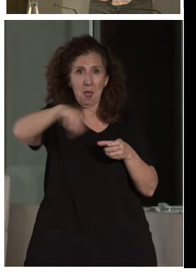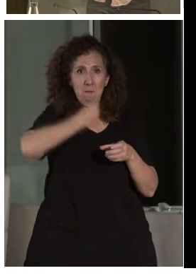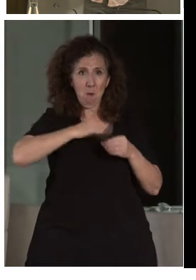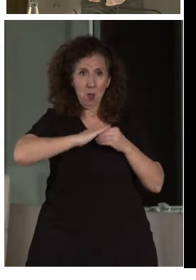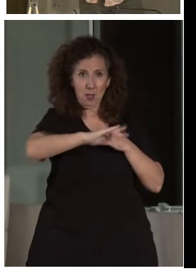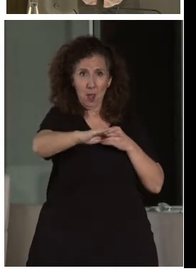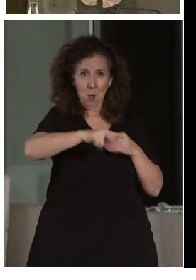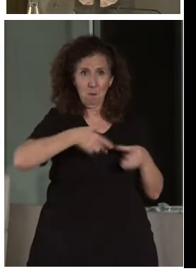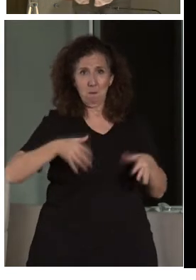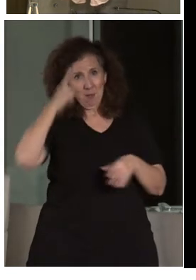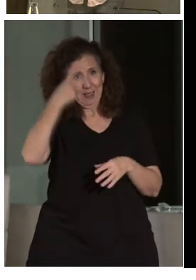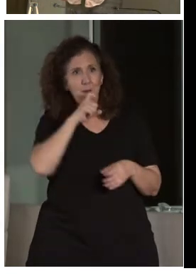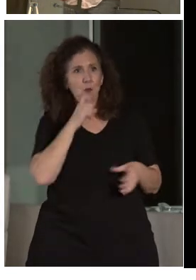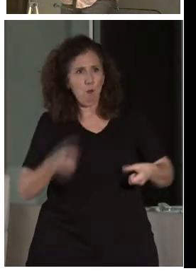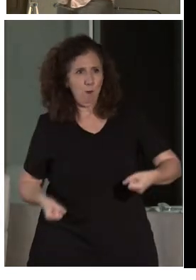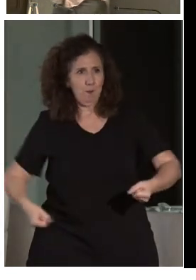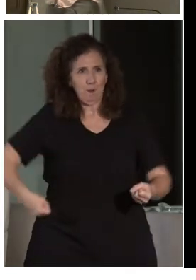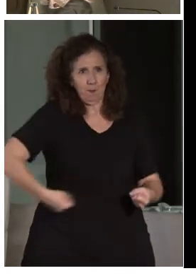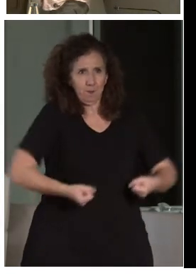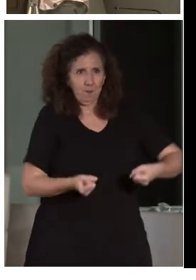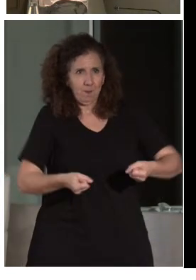y empezar a manejarla, ¿no? Pero claro,